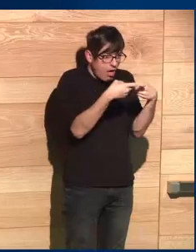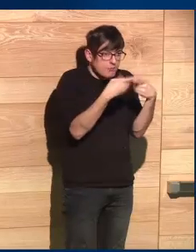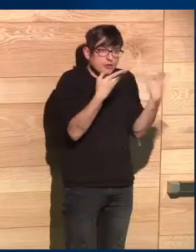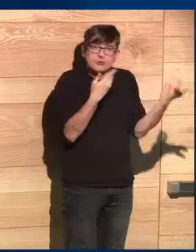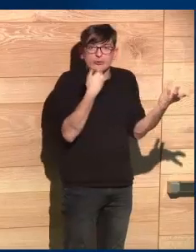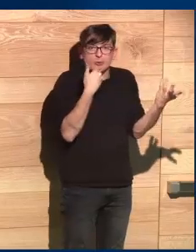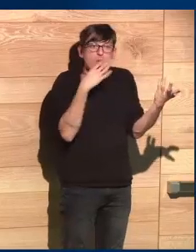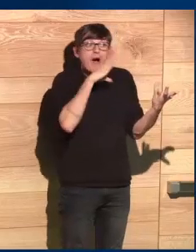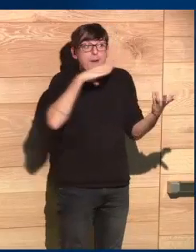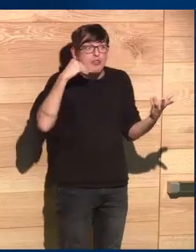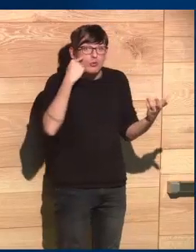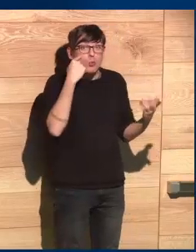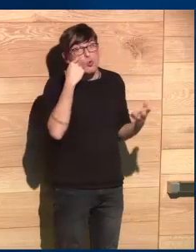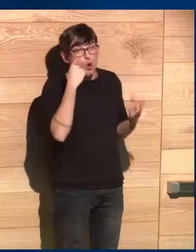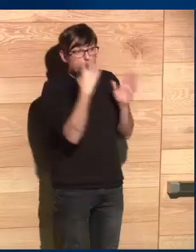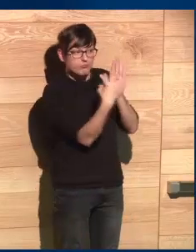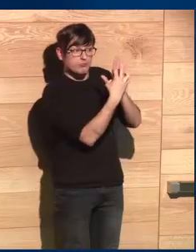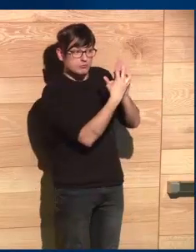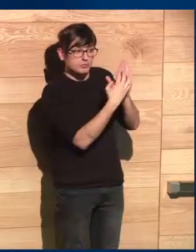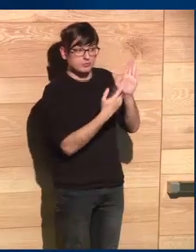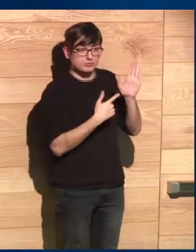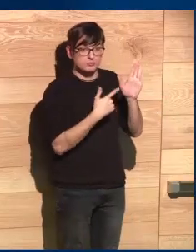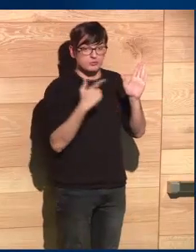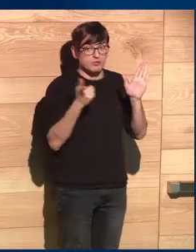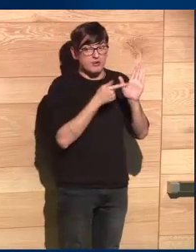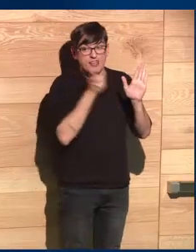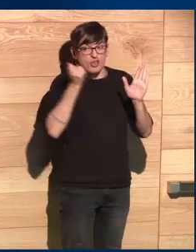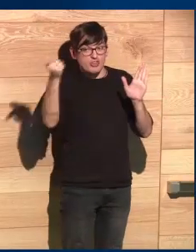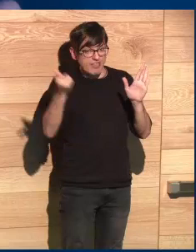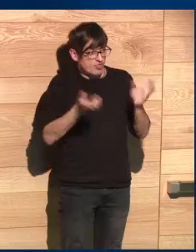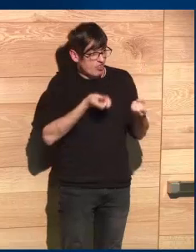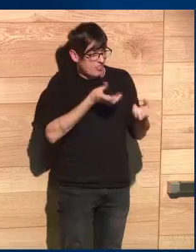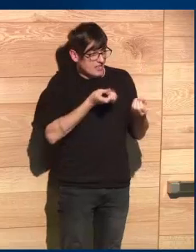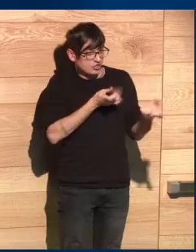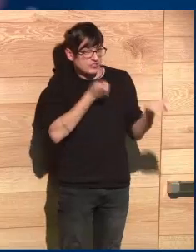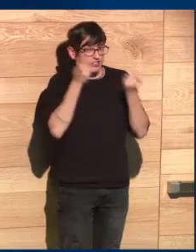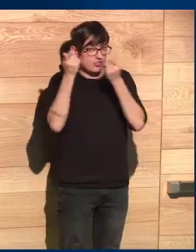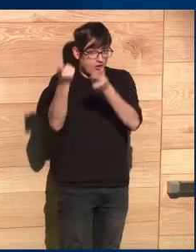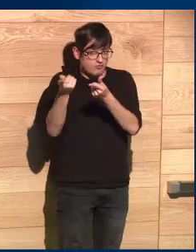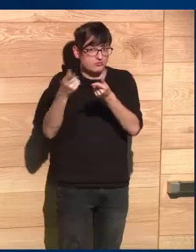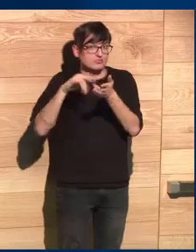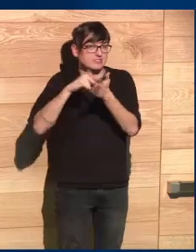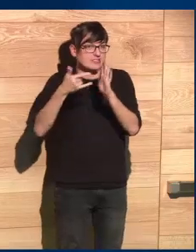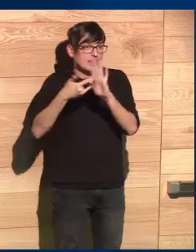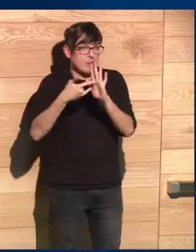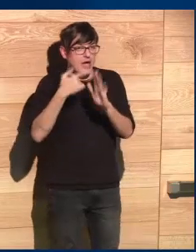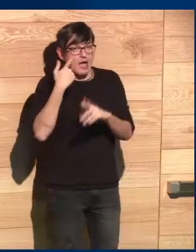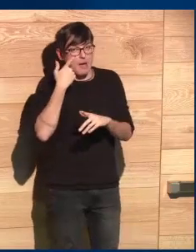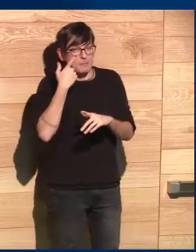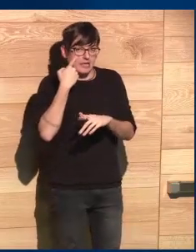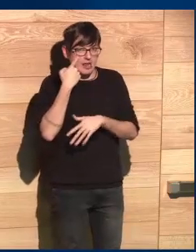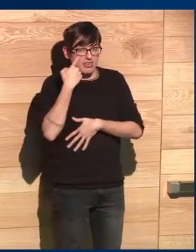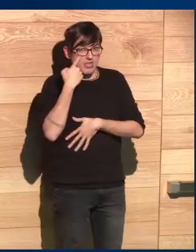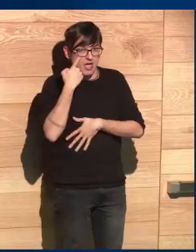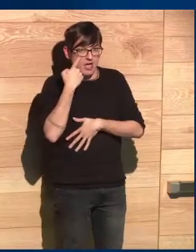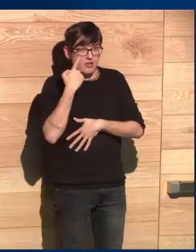ojo de Amazon delante de tu puerta en la que estás entrenando a un sistema de vigilancia que un día acabará vigilándote a ti, es decir, que